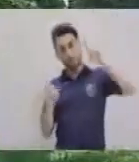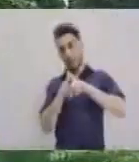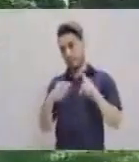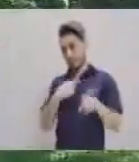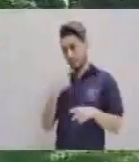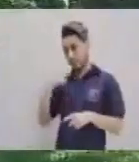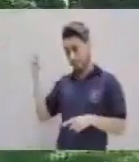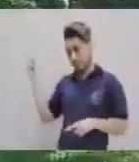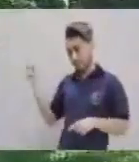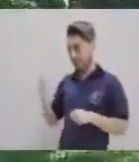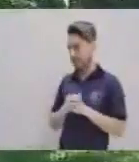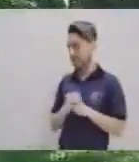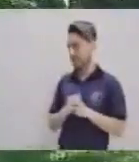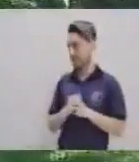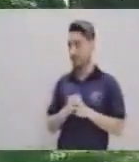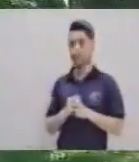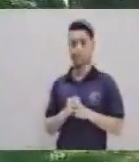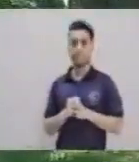Cambiamos.